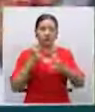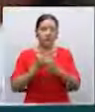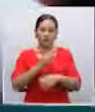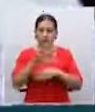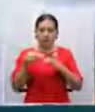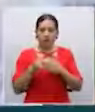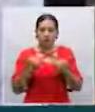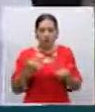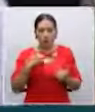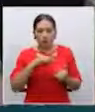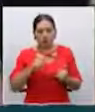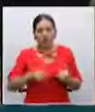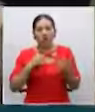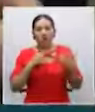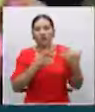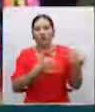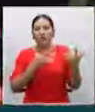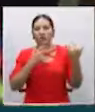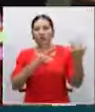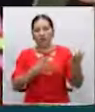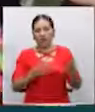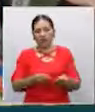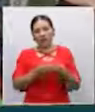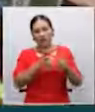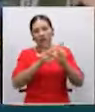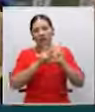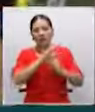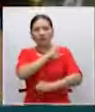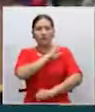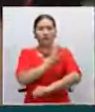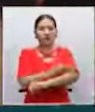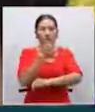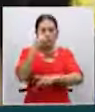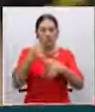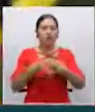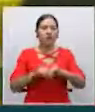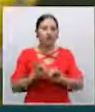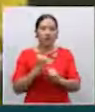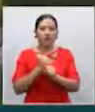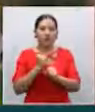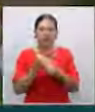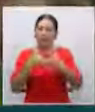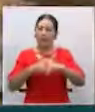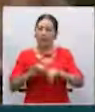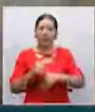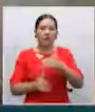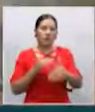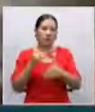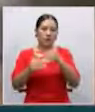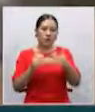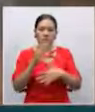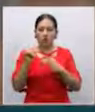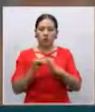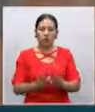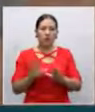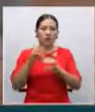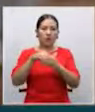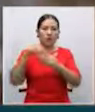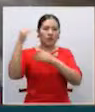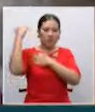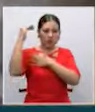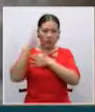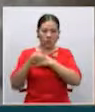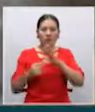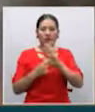dar esperanza, que nos tiene que dar fuerza para seguir trabajando y para seguir avanzando como lo hace Santa Cruz y como lo hace Expo